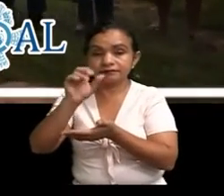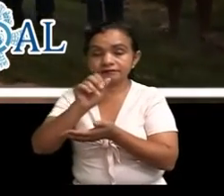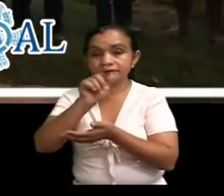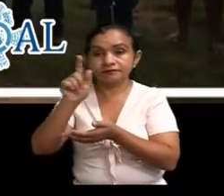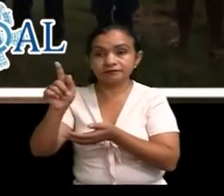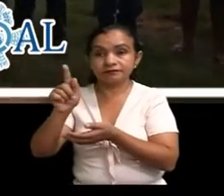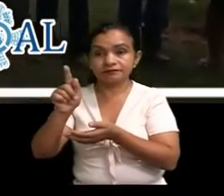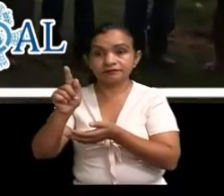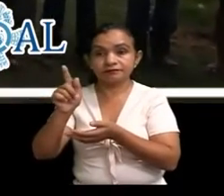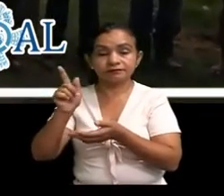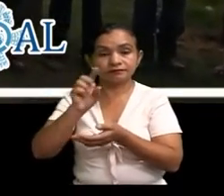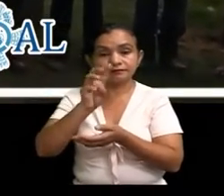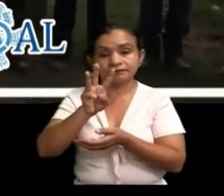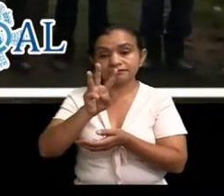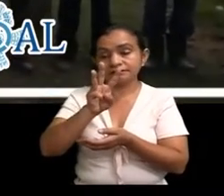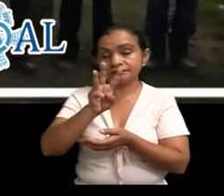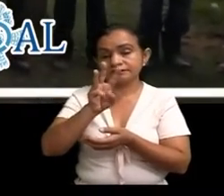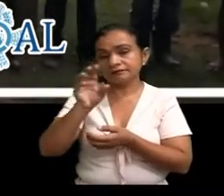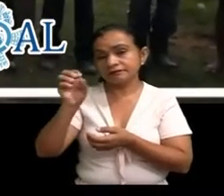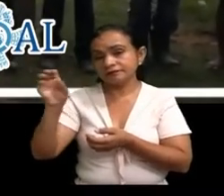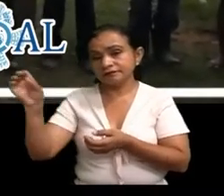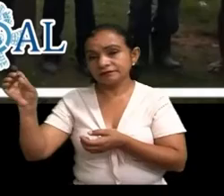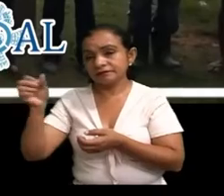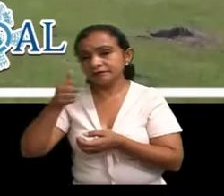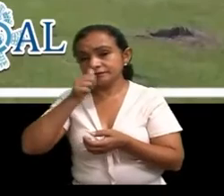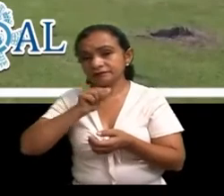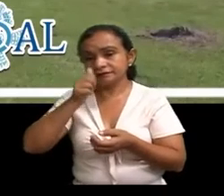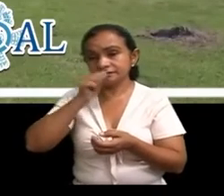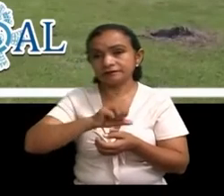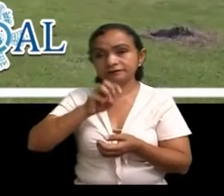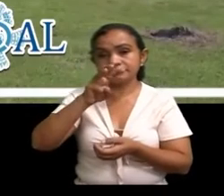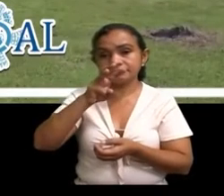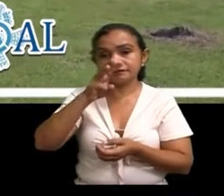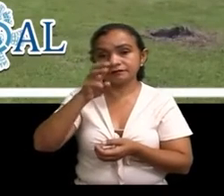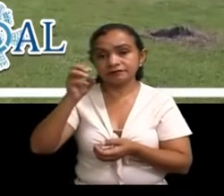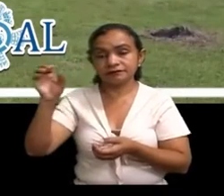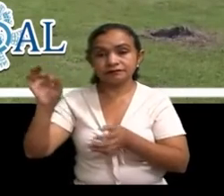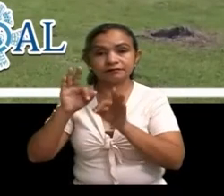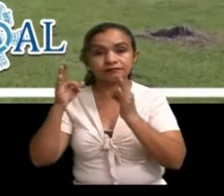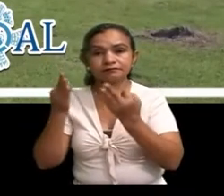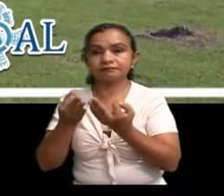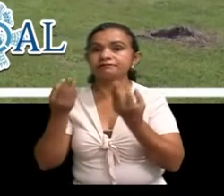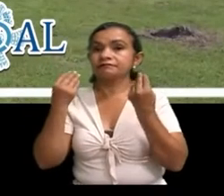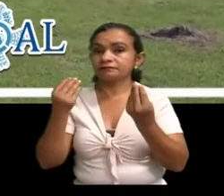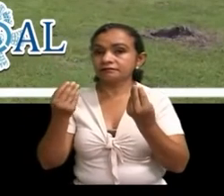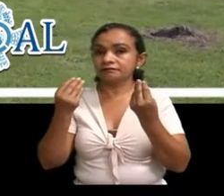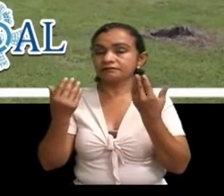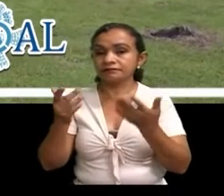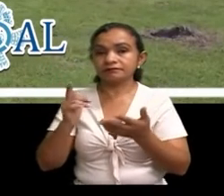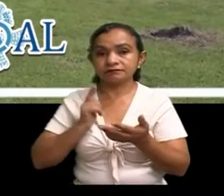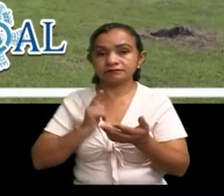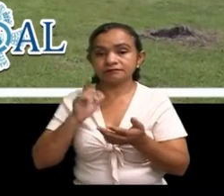que aglutina 300 conexiones, o sea, 300 familias, es bastante. Entonces, tiene que